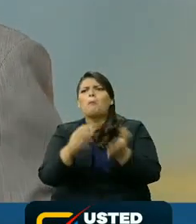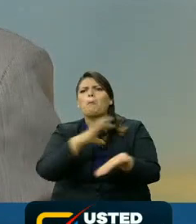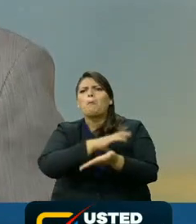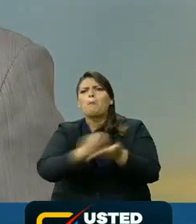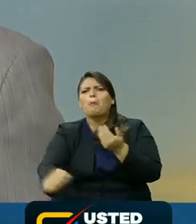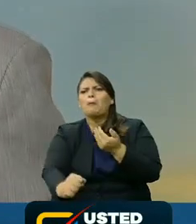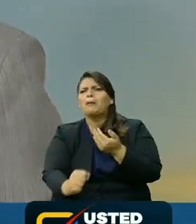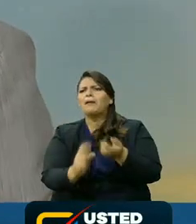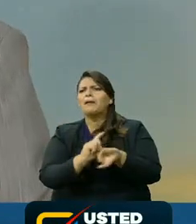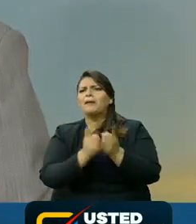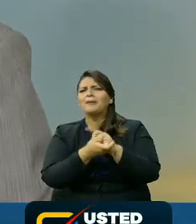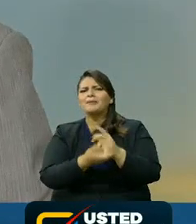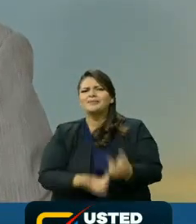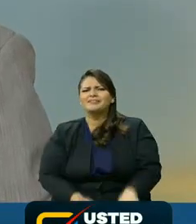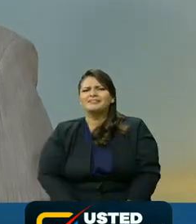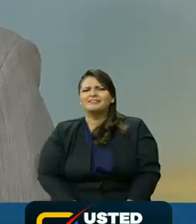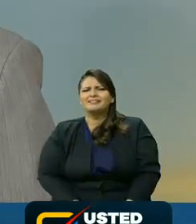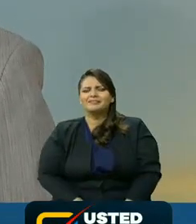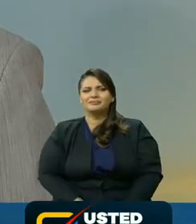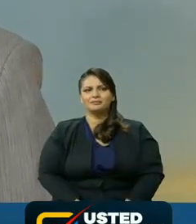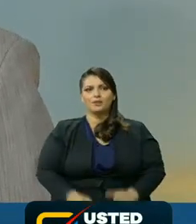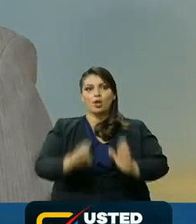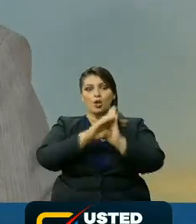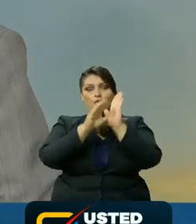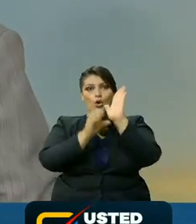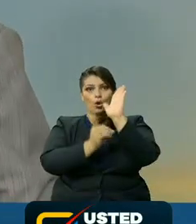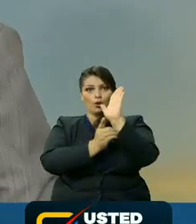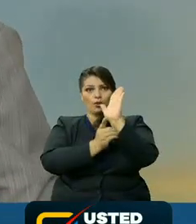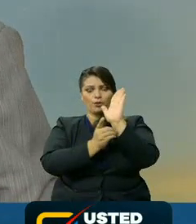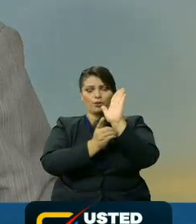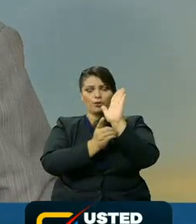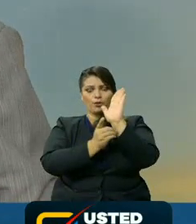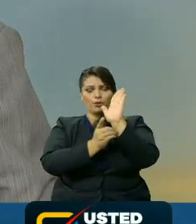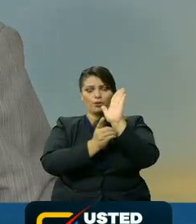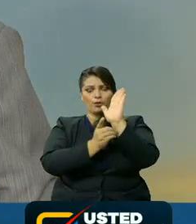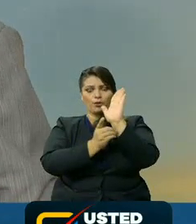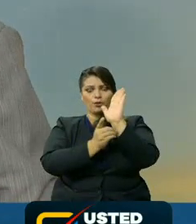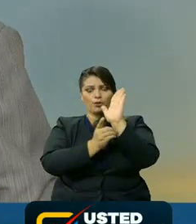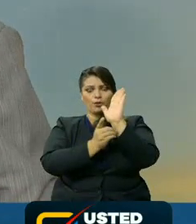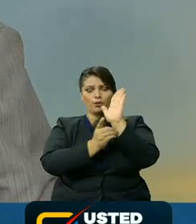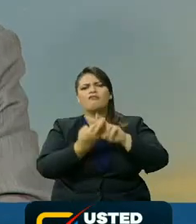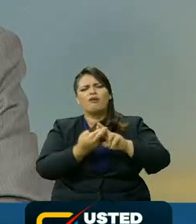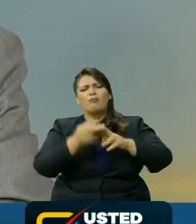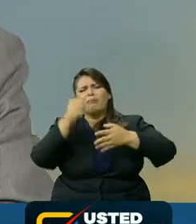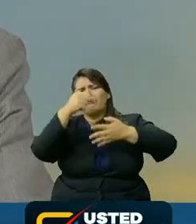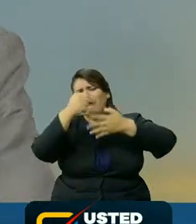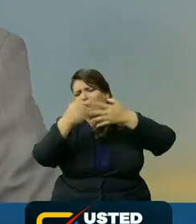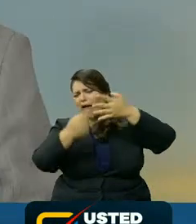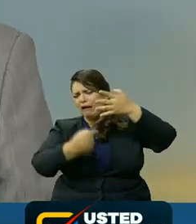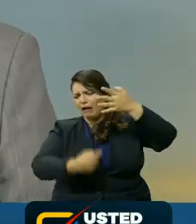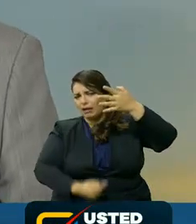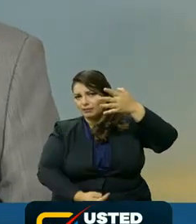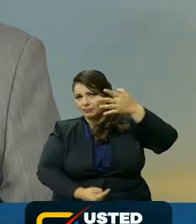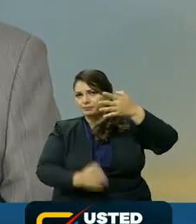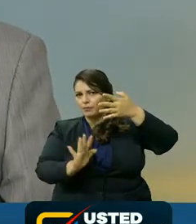cambiando. El Código Orgánico Penal, por ejemplo, tiene una serie de reformas ahora para darle un caso de este